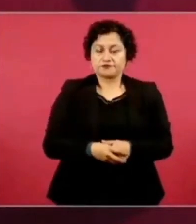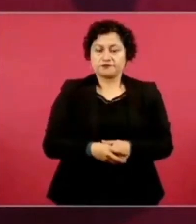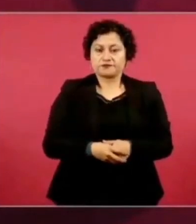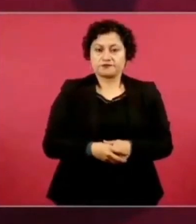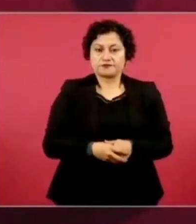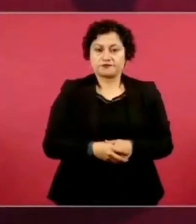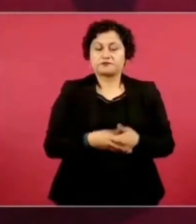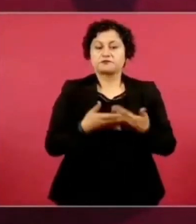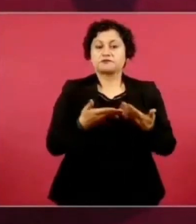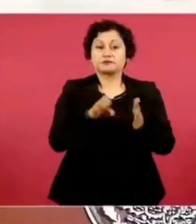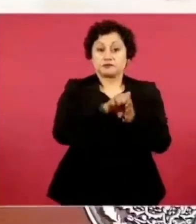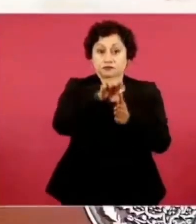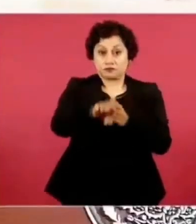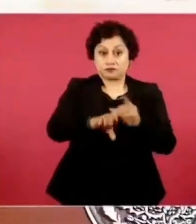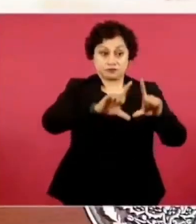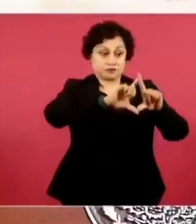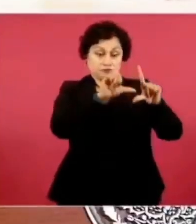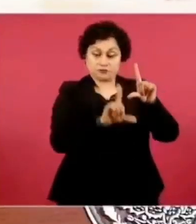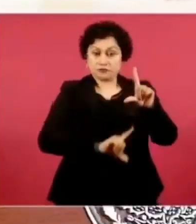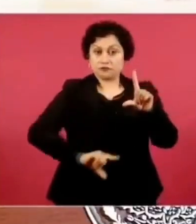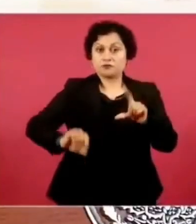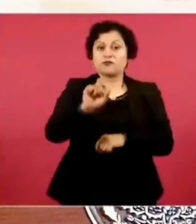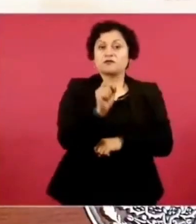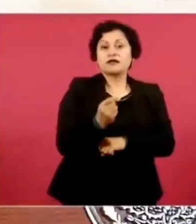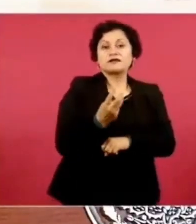23 estados como nunca.